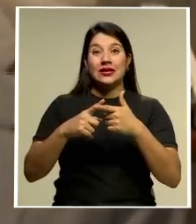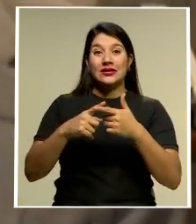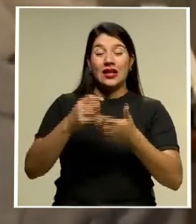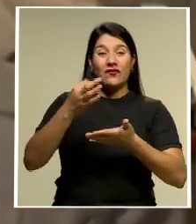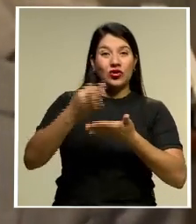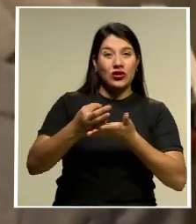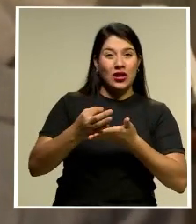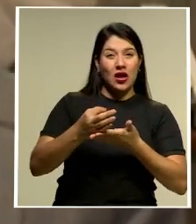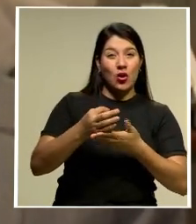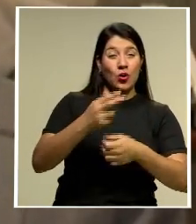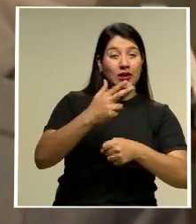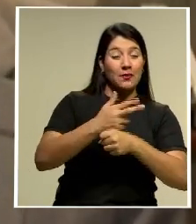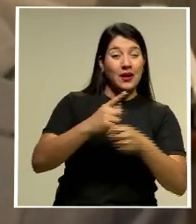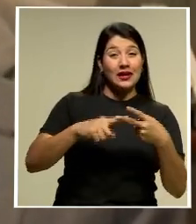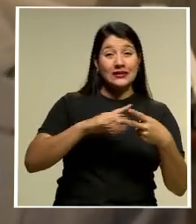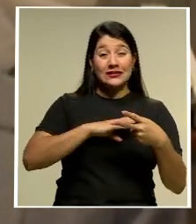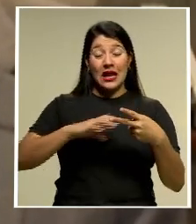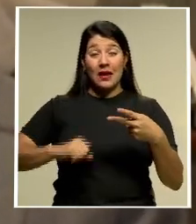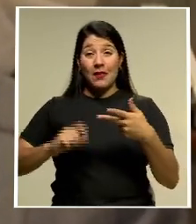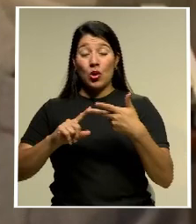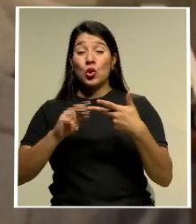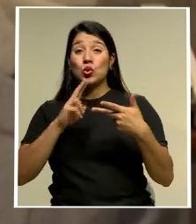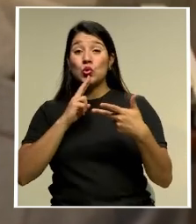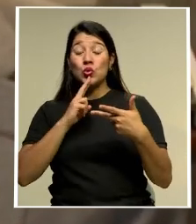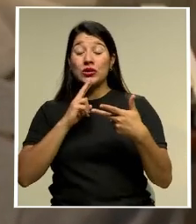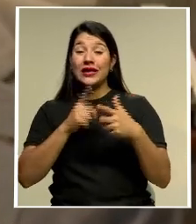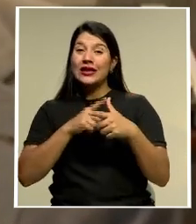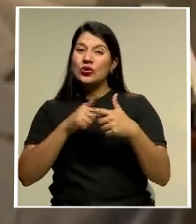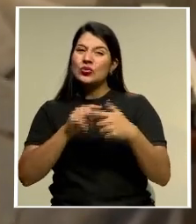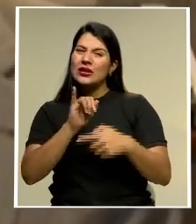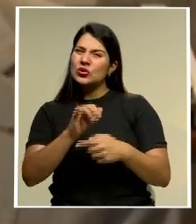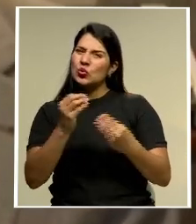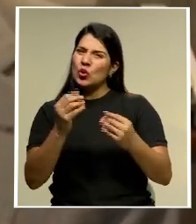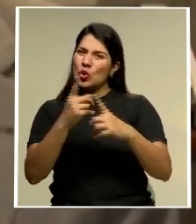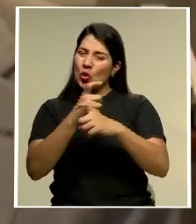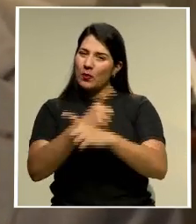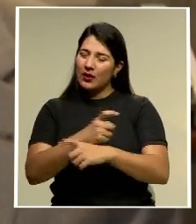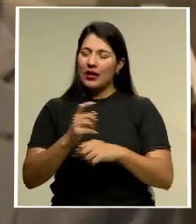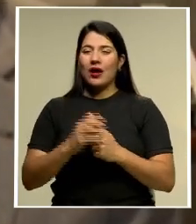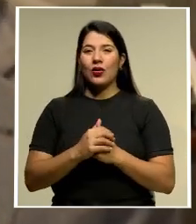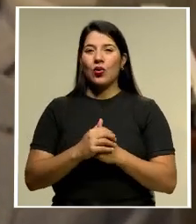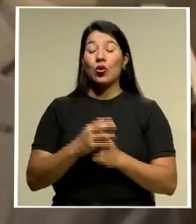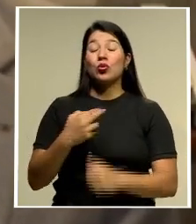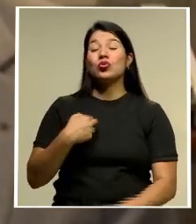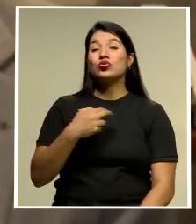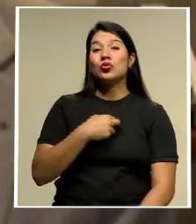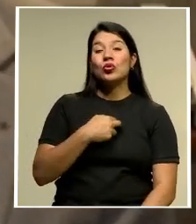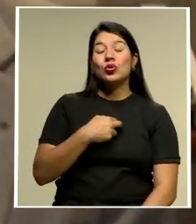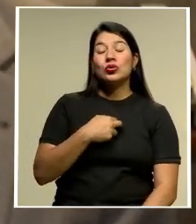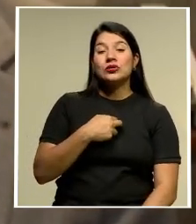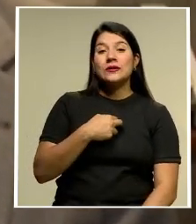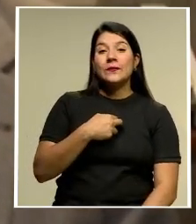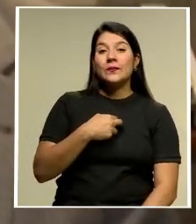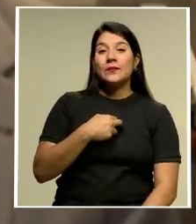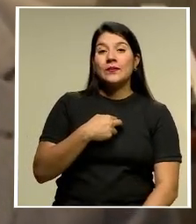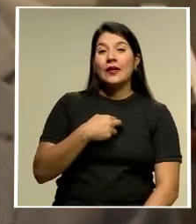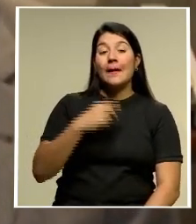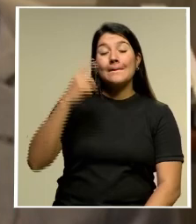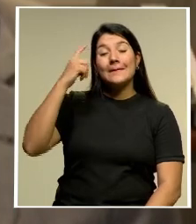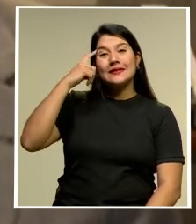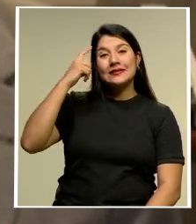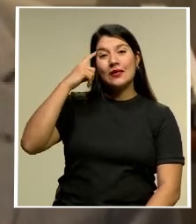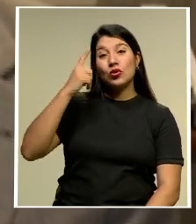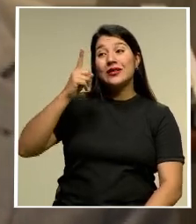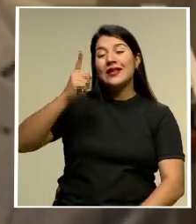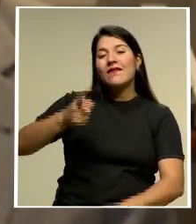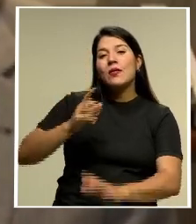Honduras. Entonces, mire, eso muy complicado. Una cosa que nosotros decimos es que hay que preservar